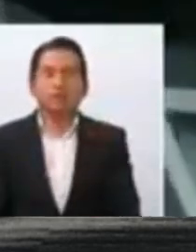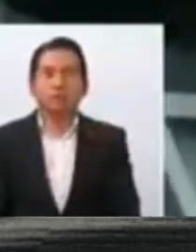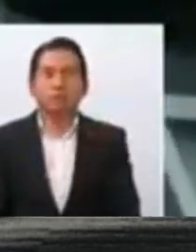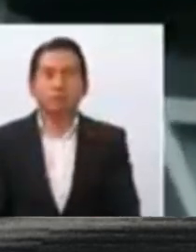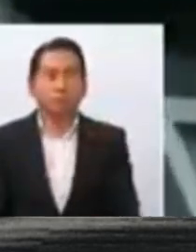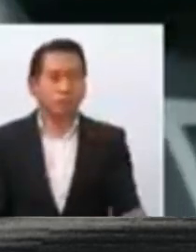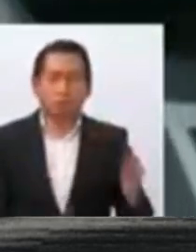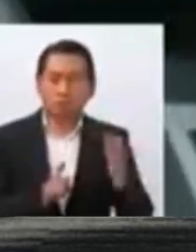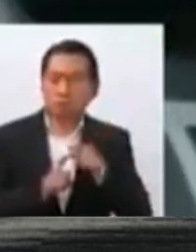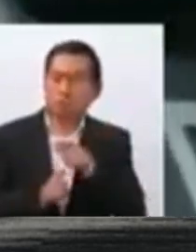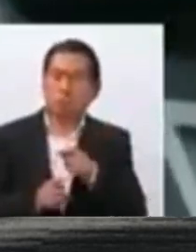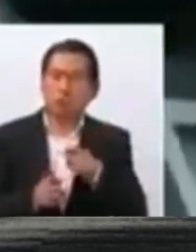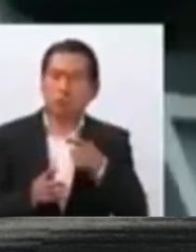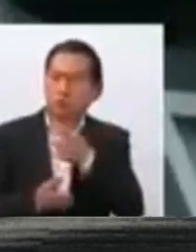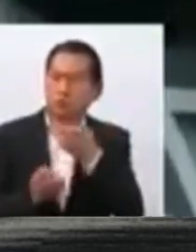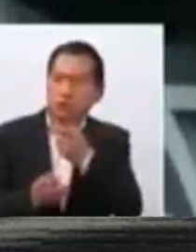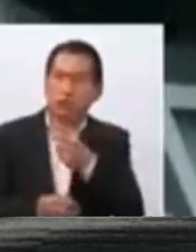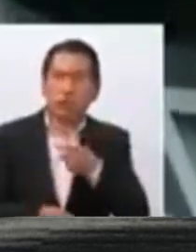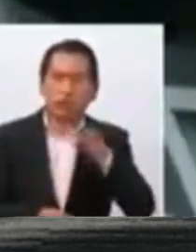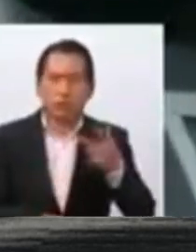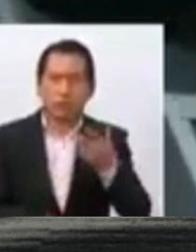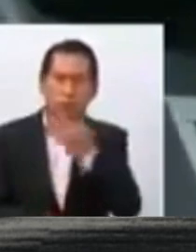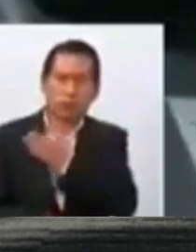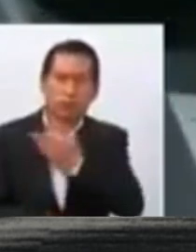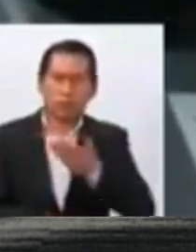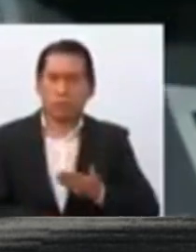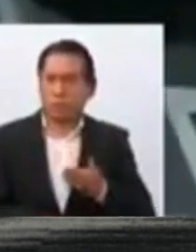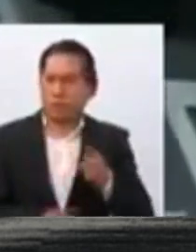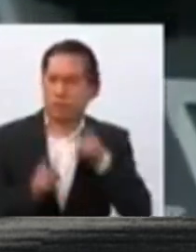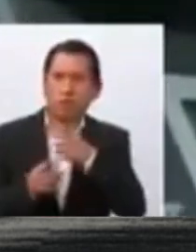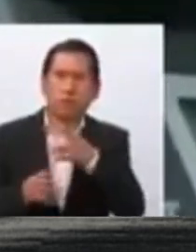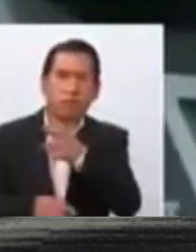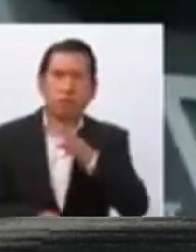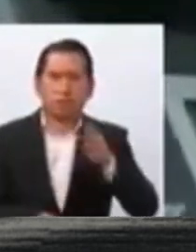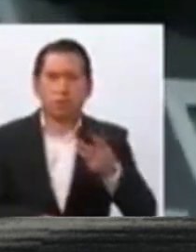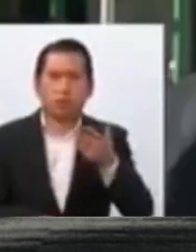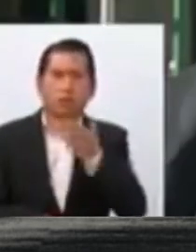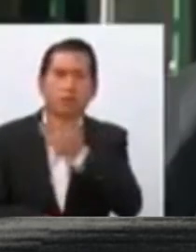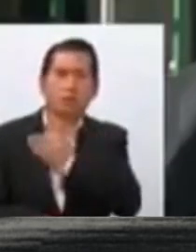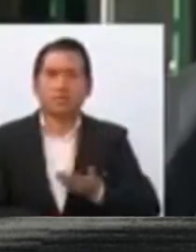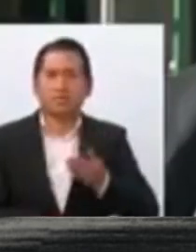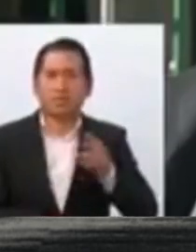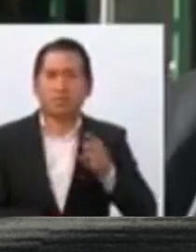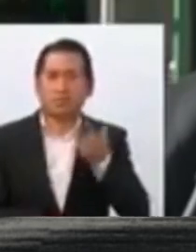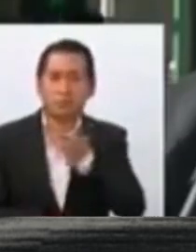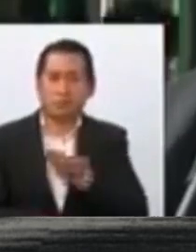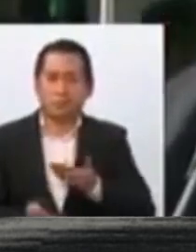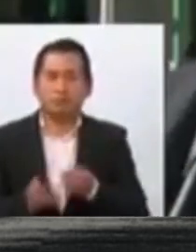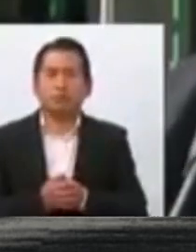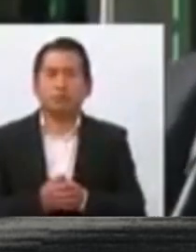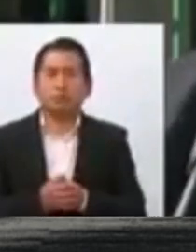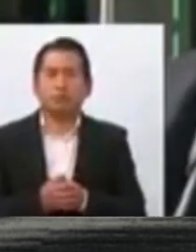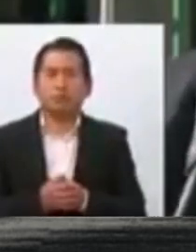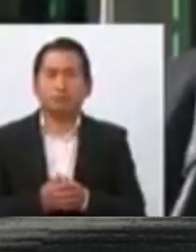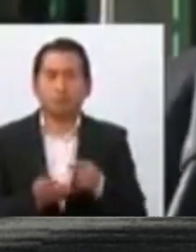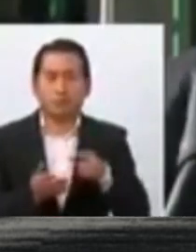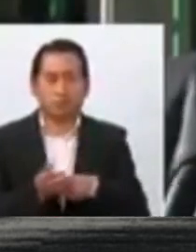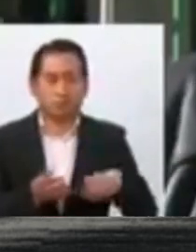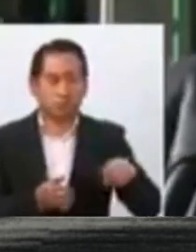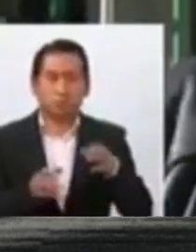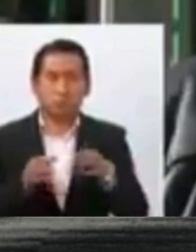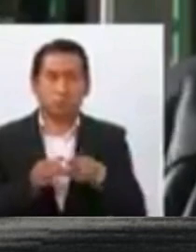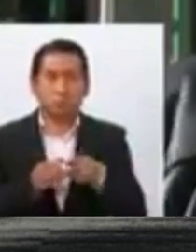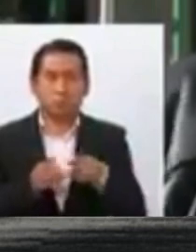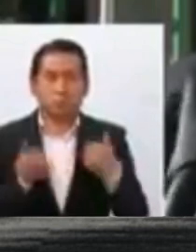se le propuso, ¿usted quiere ser la segunda vicepresidenta? Ella era la segunda vicepresidenta. La presidencia de esta instancia camaral